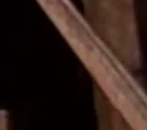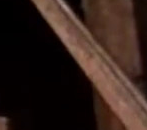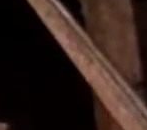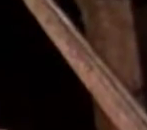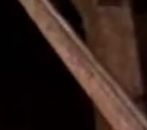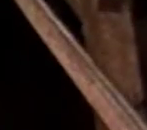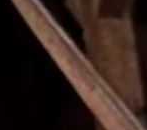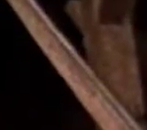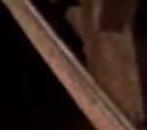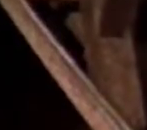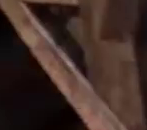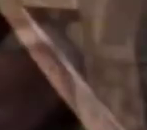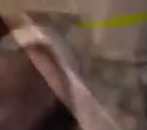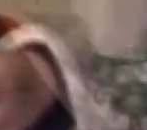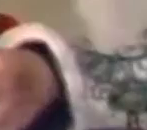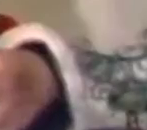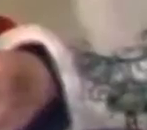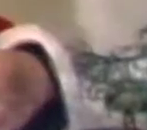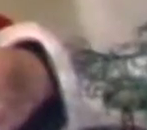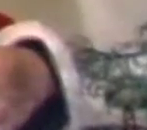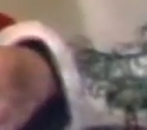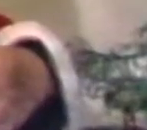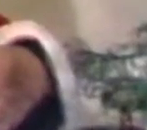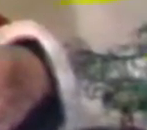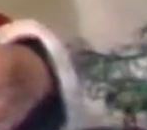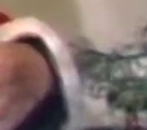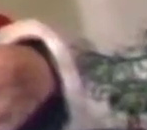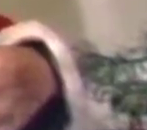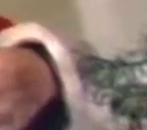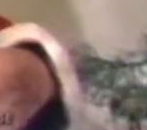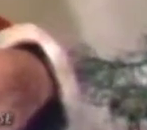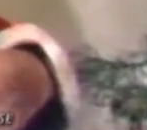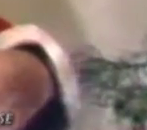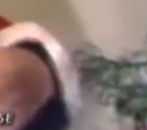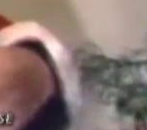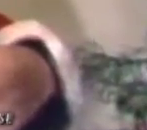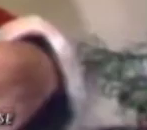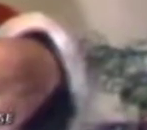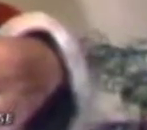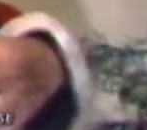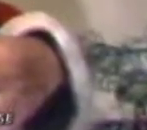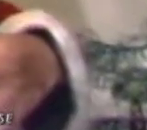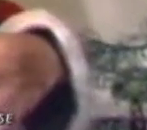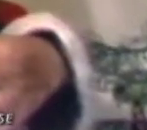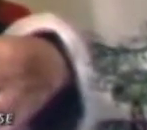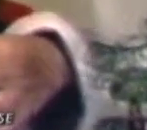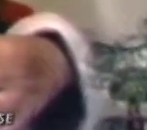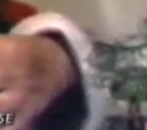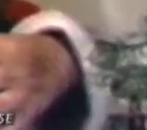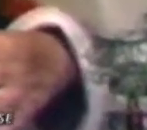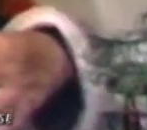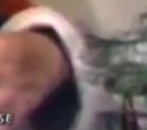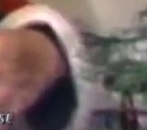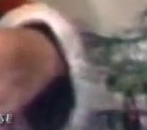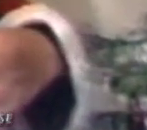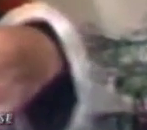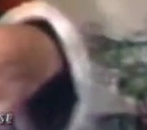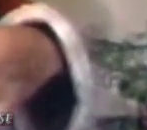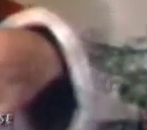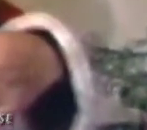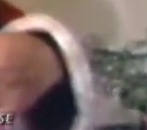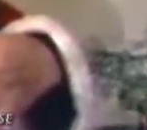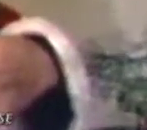¡No has terminado el trabajo! Tú quieres un regalito. También hay niños que han protagonizado documentales costarricenses, como María